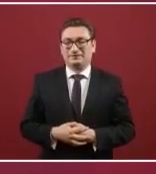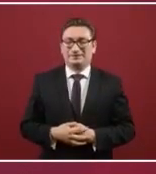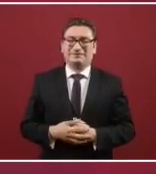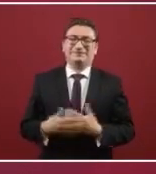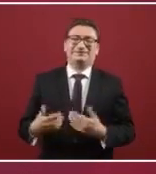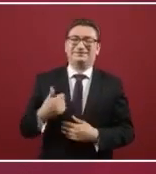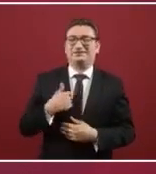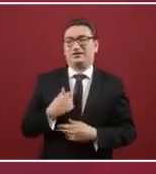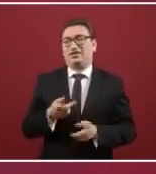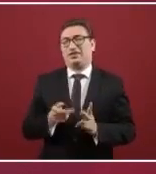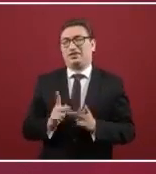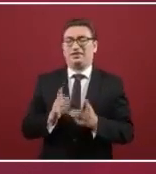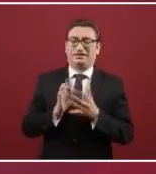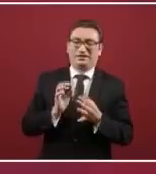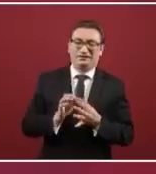Si les platico